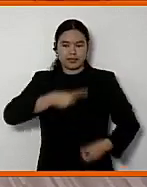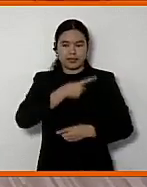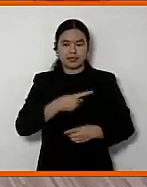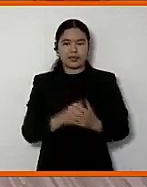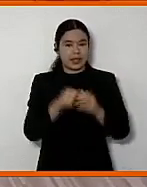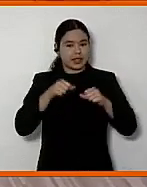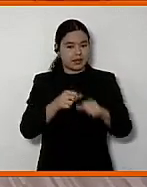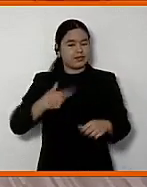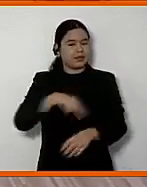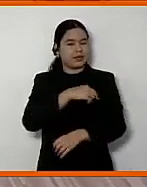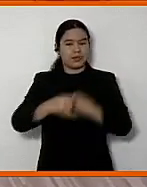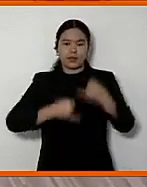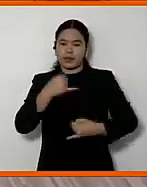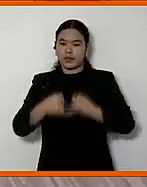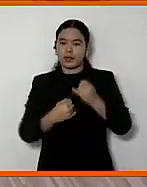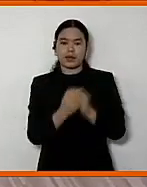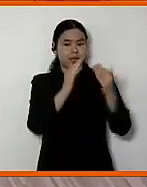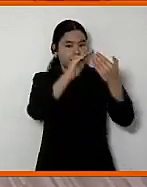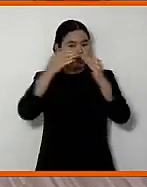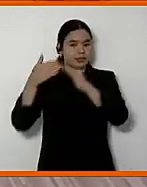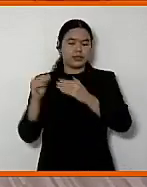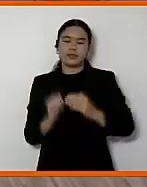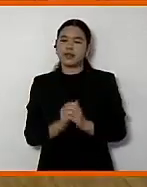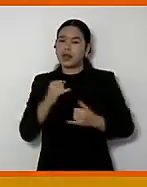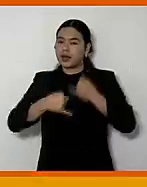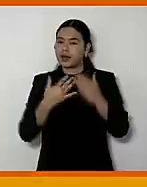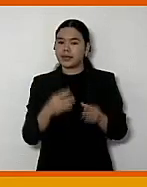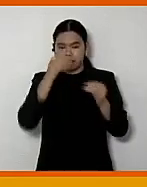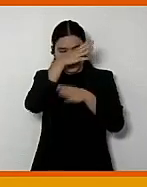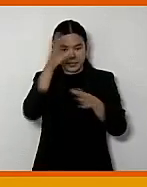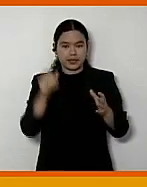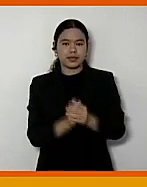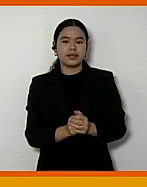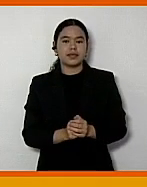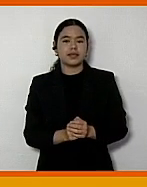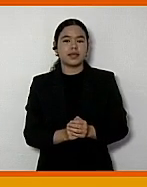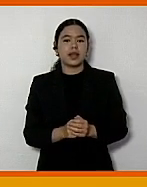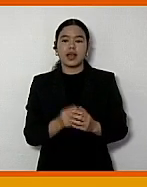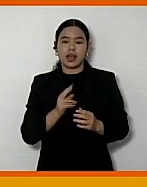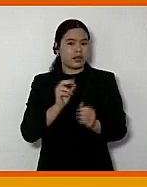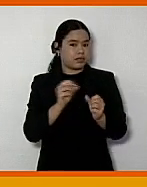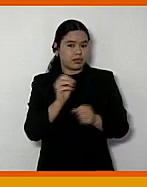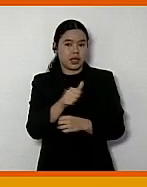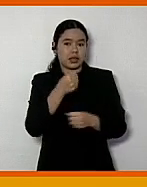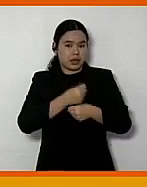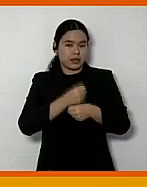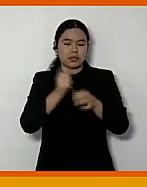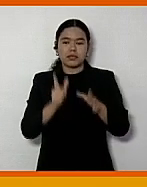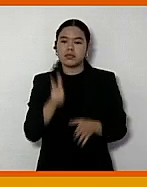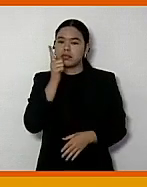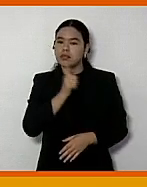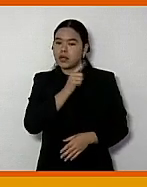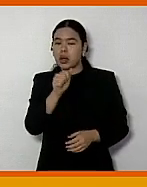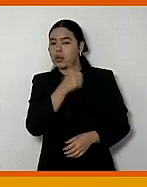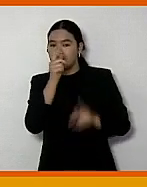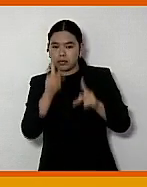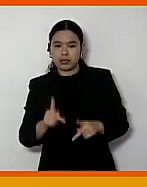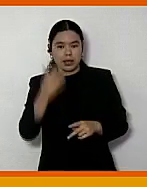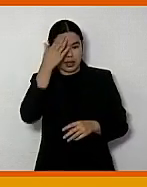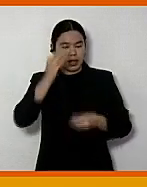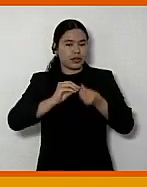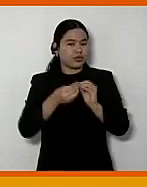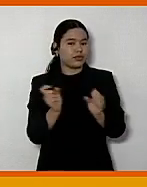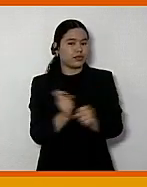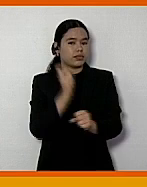cada uno de nuestro juegos hasta sus hogares jugador Te comento que ninguno de nuestros colaboradores o personas externas conocen los números